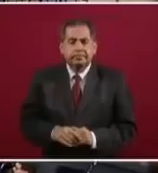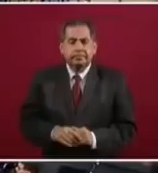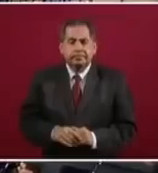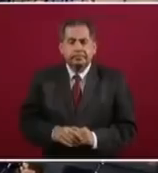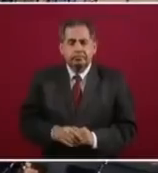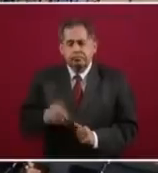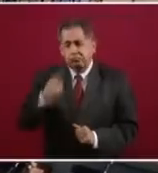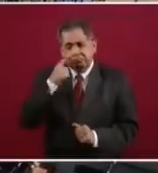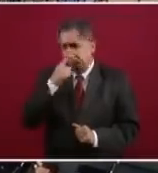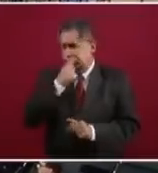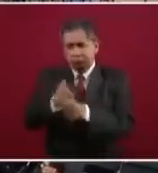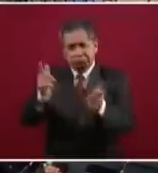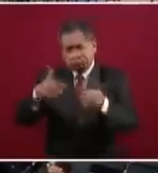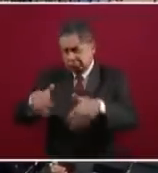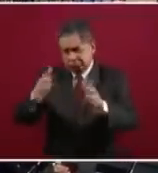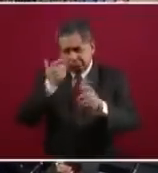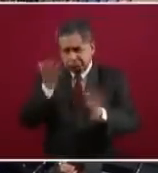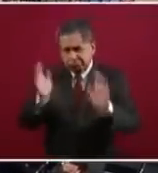son libres.